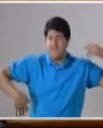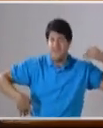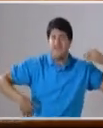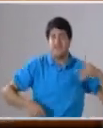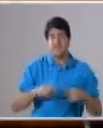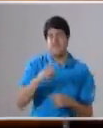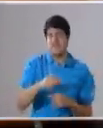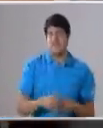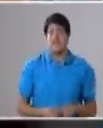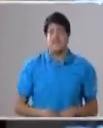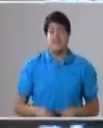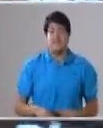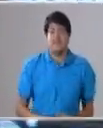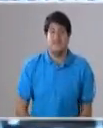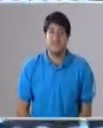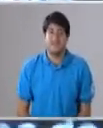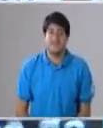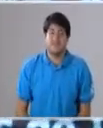llorona.